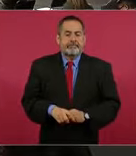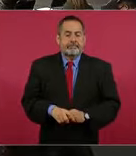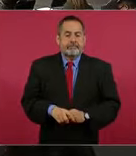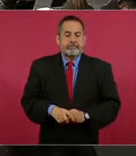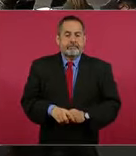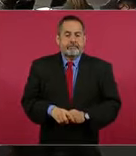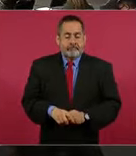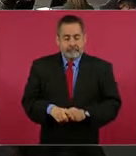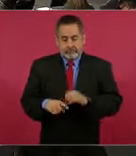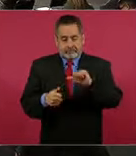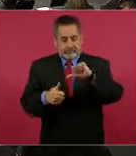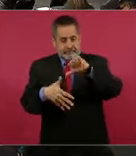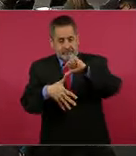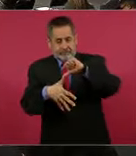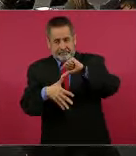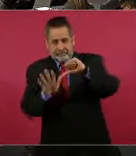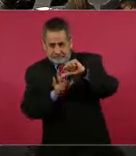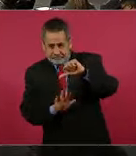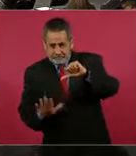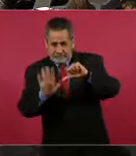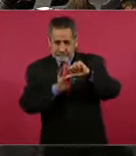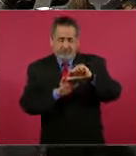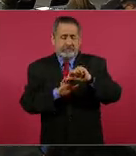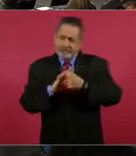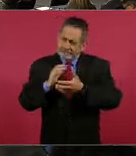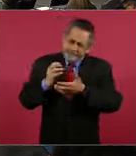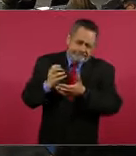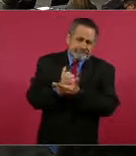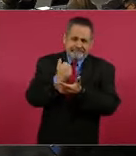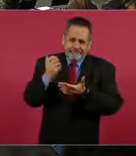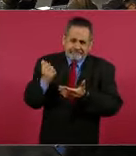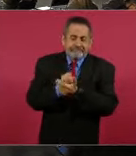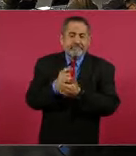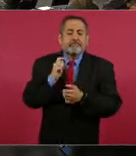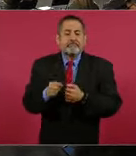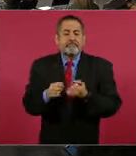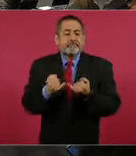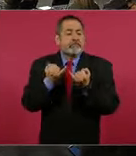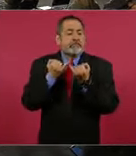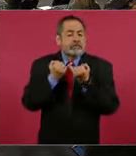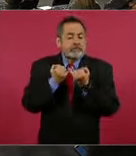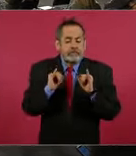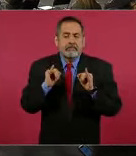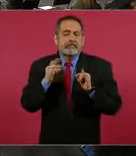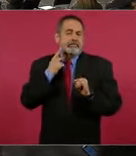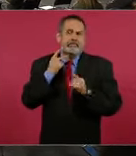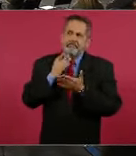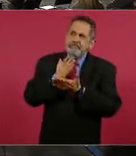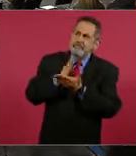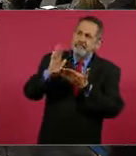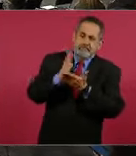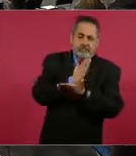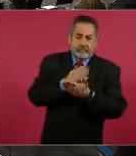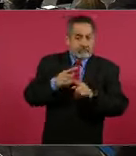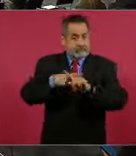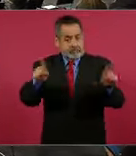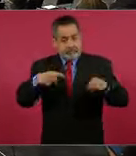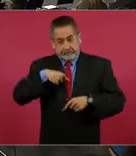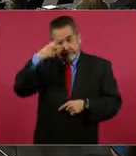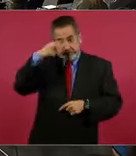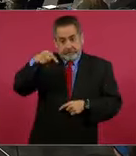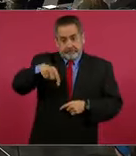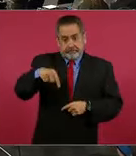en toda América Latina se luchó por la independencia política, pero en México